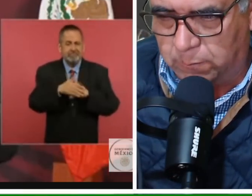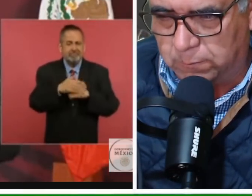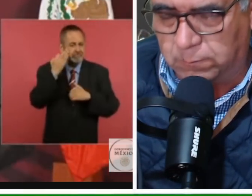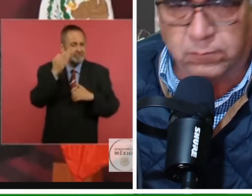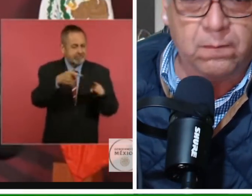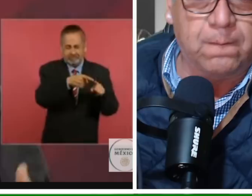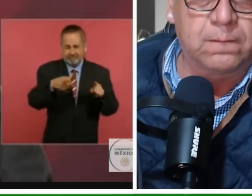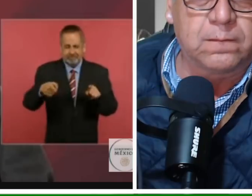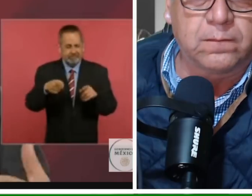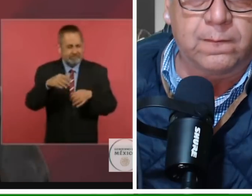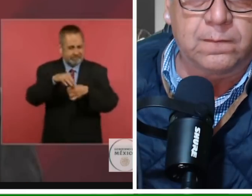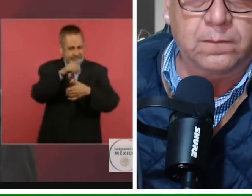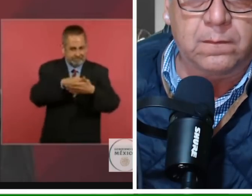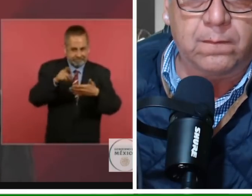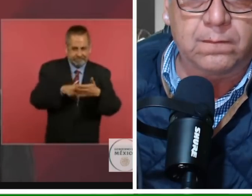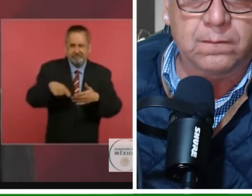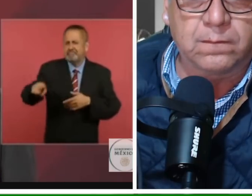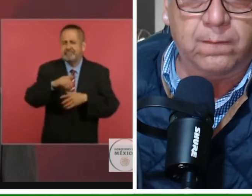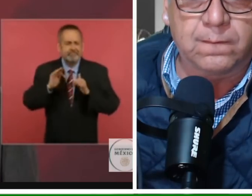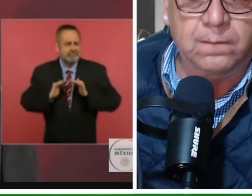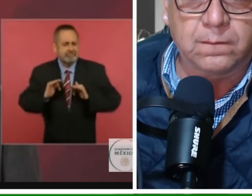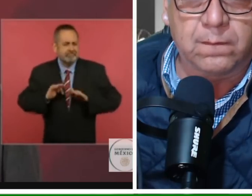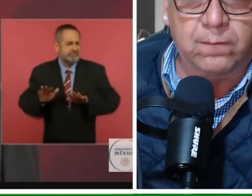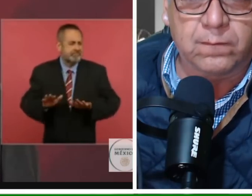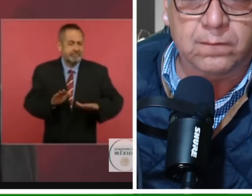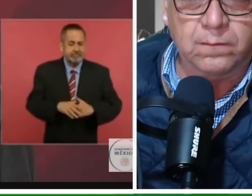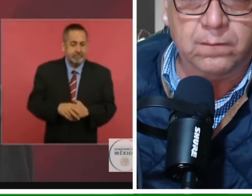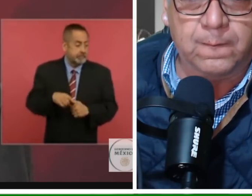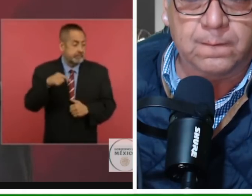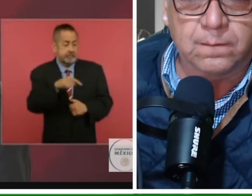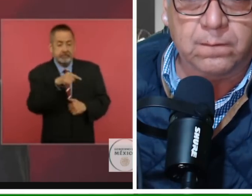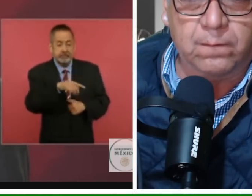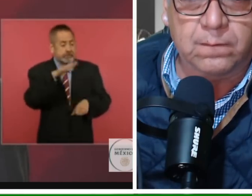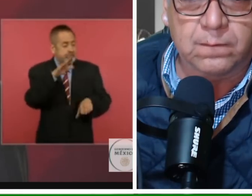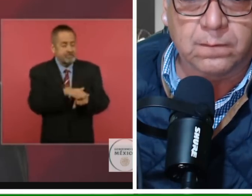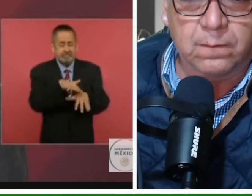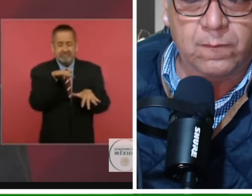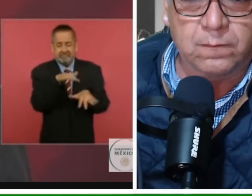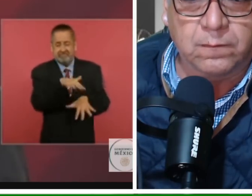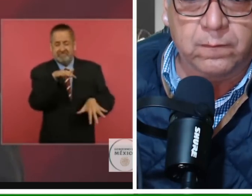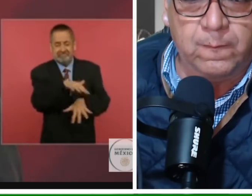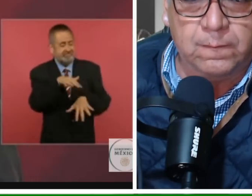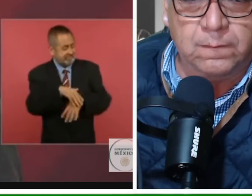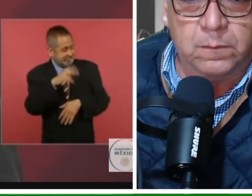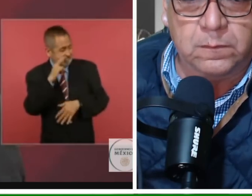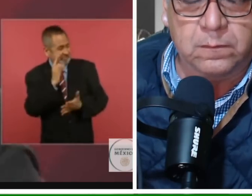Van a ir cada vez enseñando más el cobre. Pero